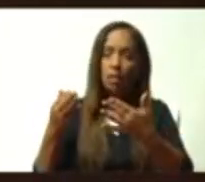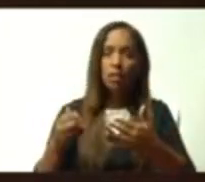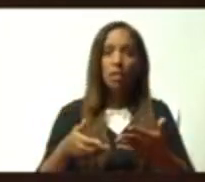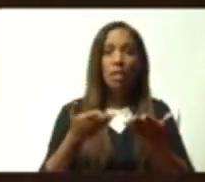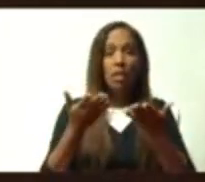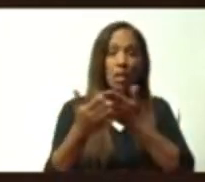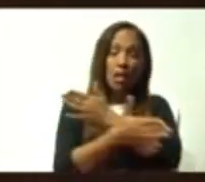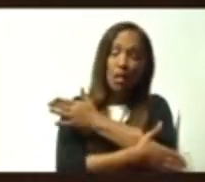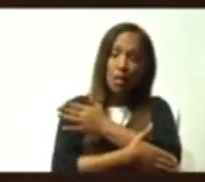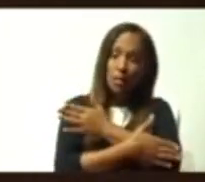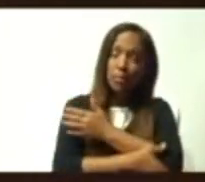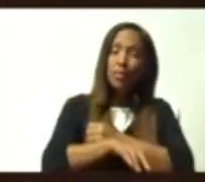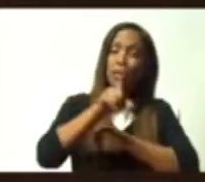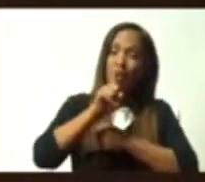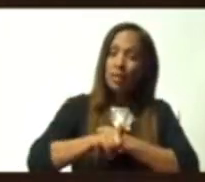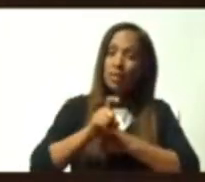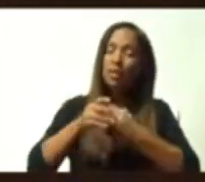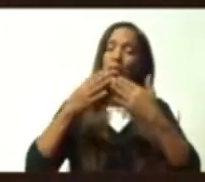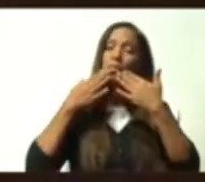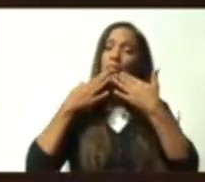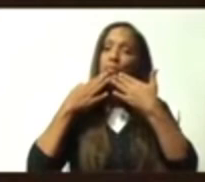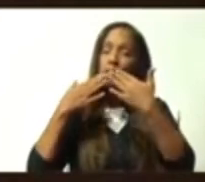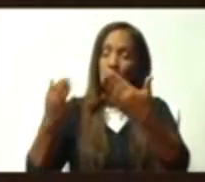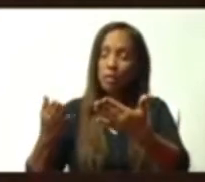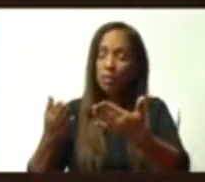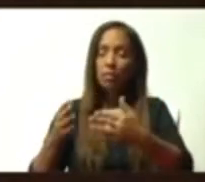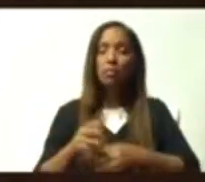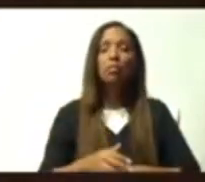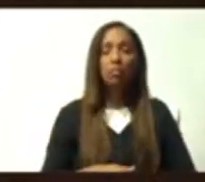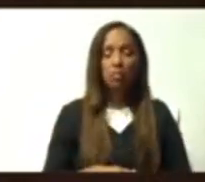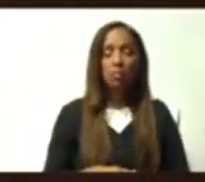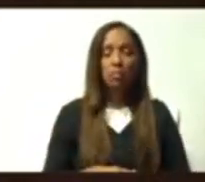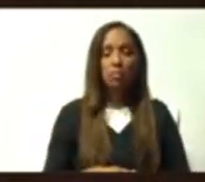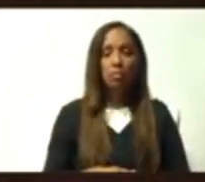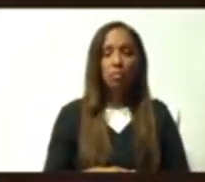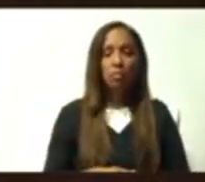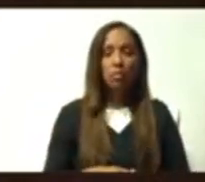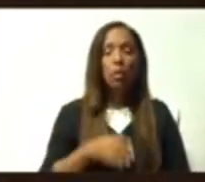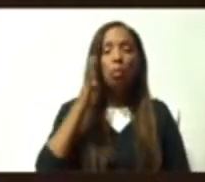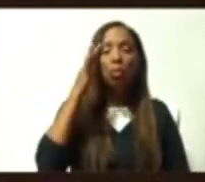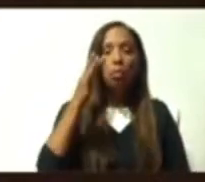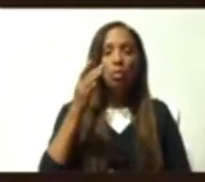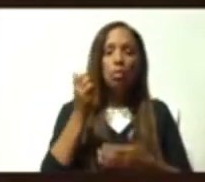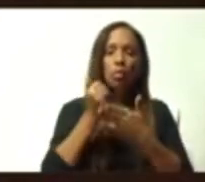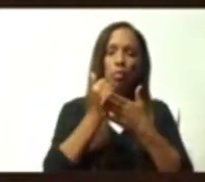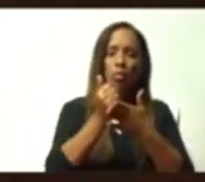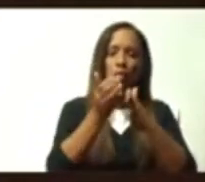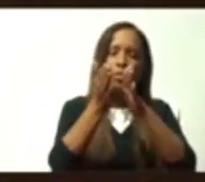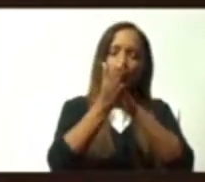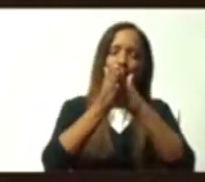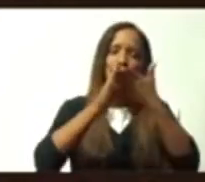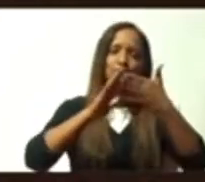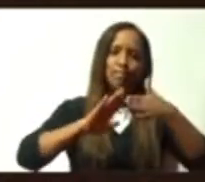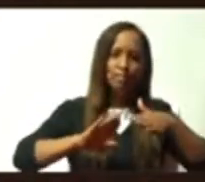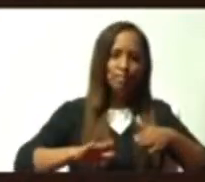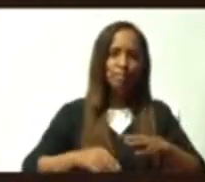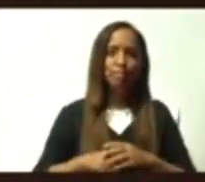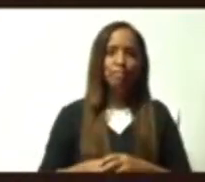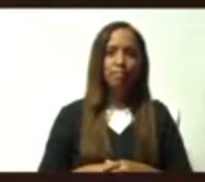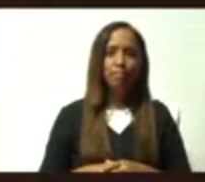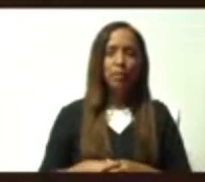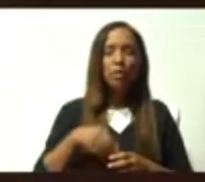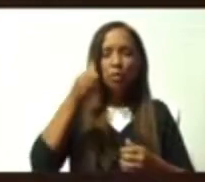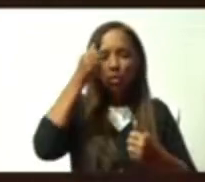Momentos, inclusive en nuestra universidad, en nuestra casa, donde fue nuestro maestro. Momentos